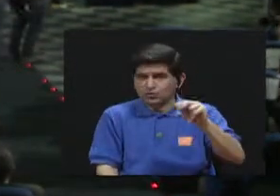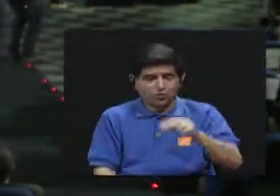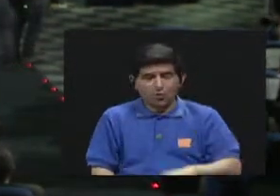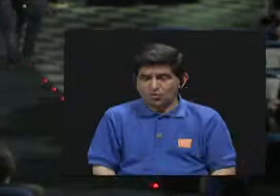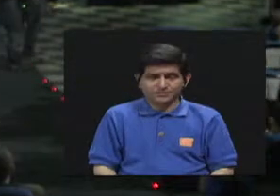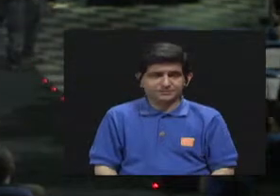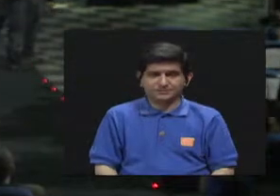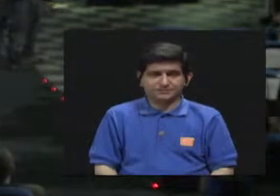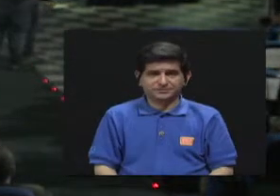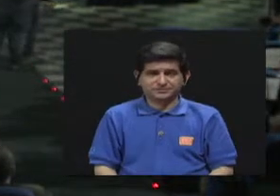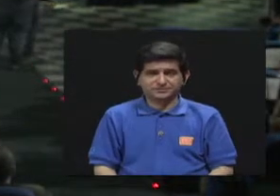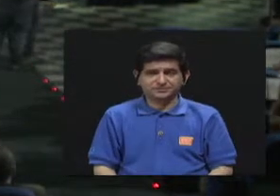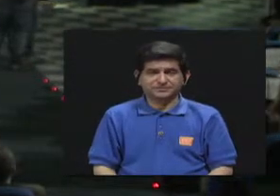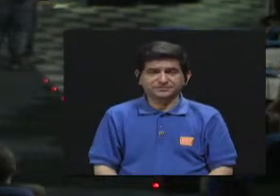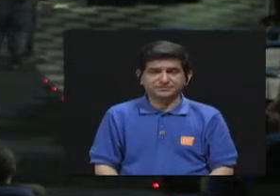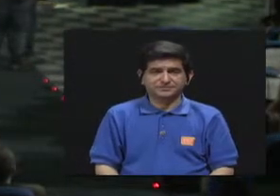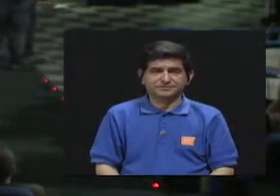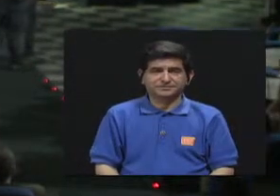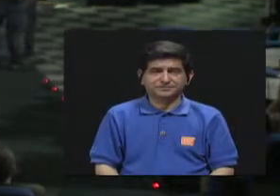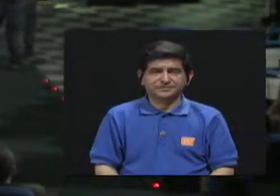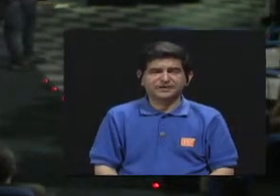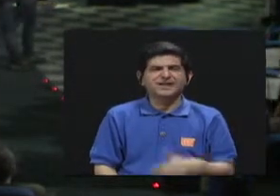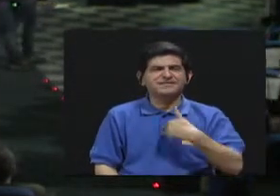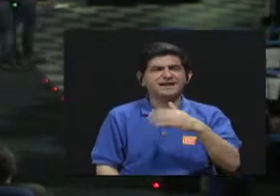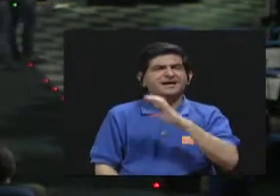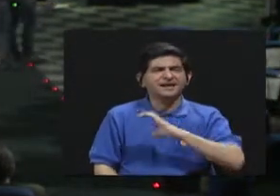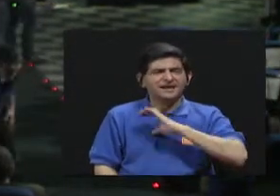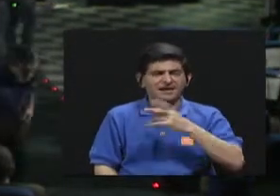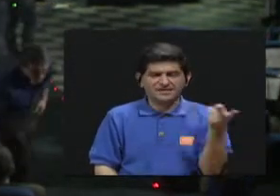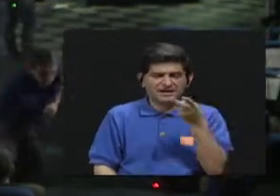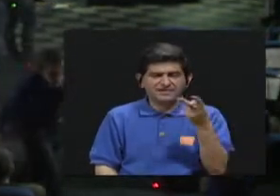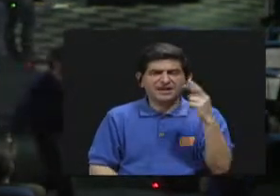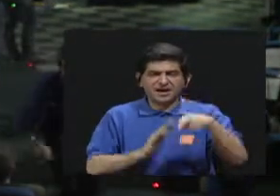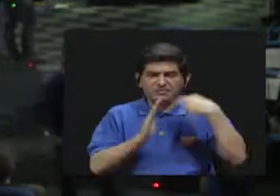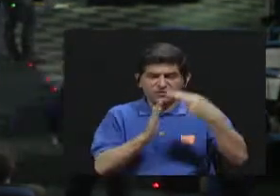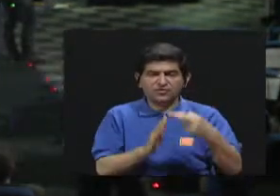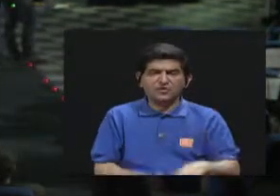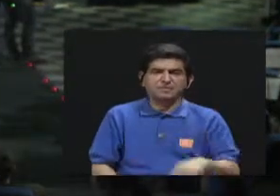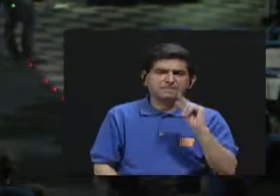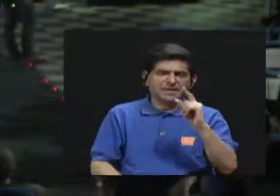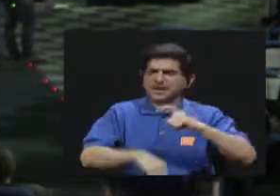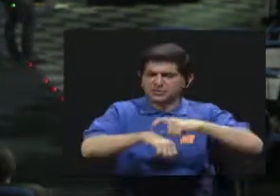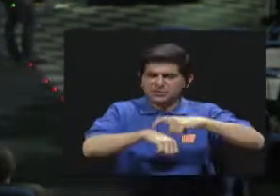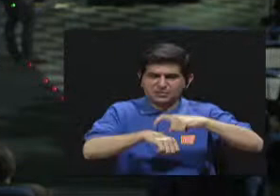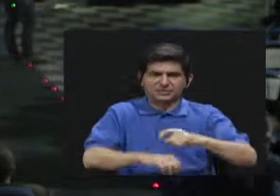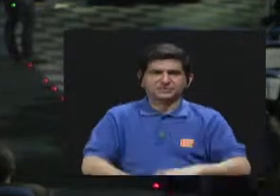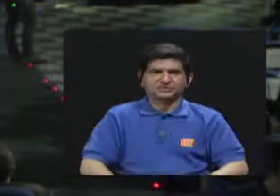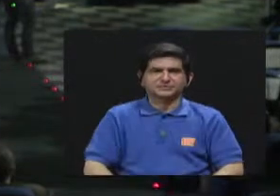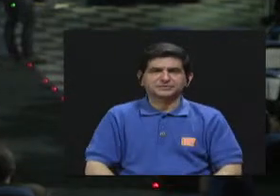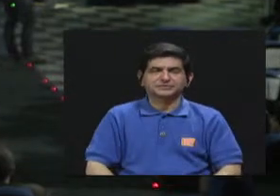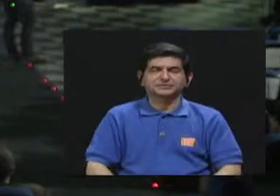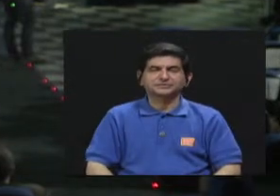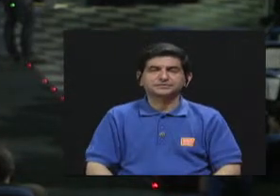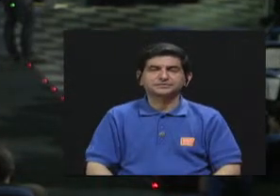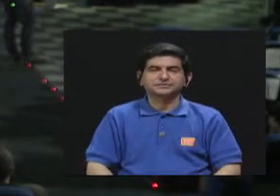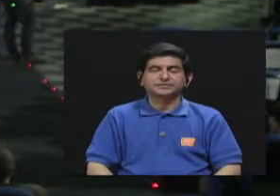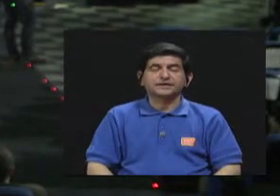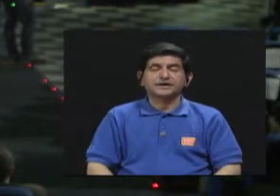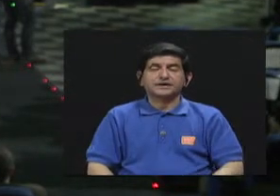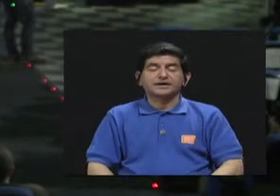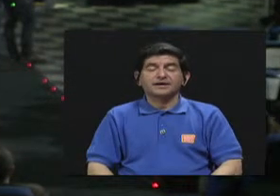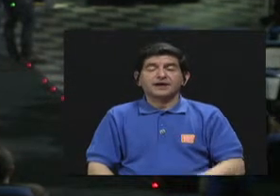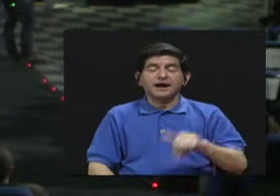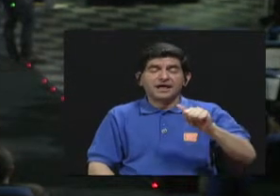muy característico de ambos roles. Muy breve, nada más para... Bueno, Adriana, de verdad en